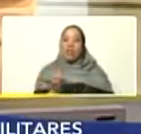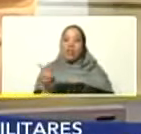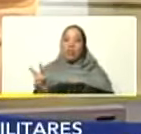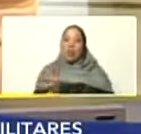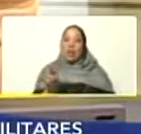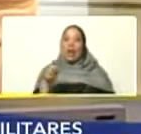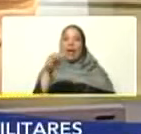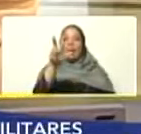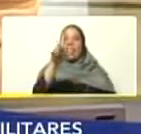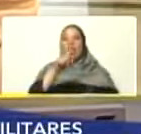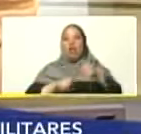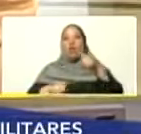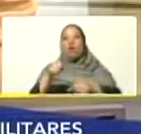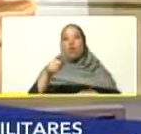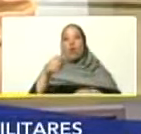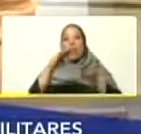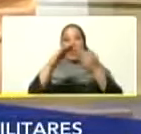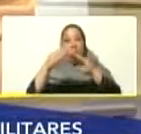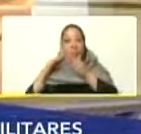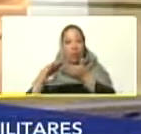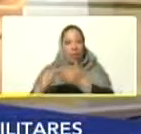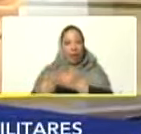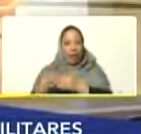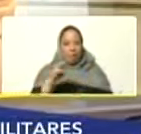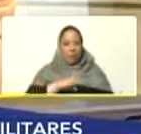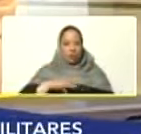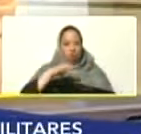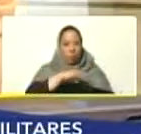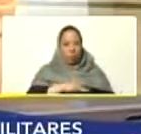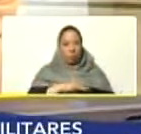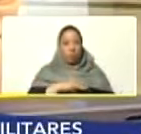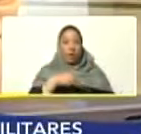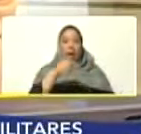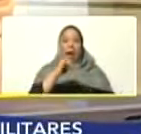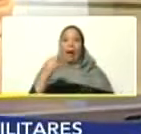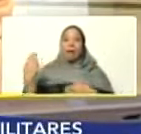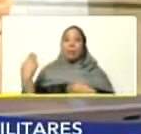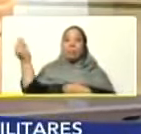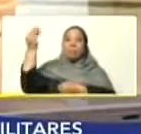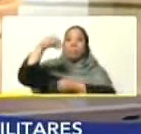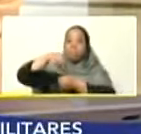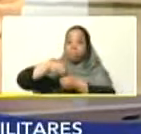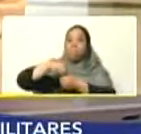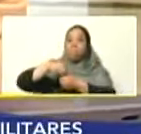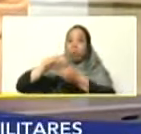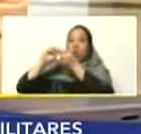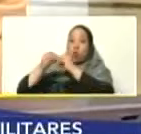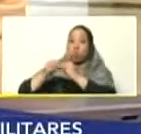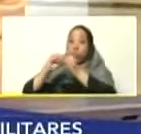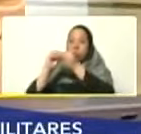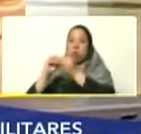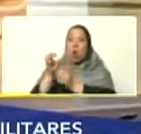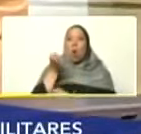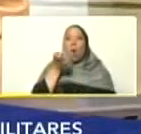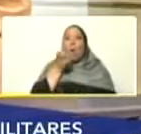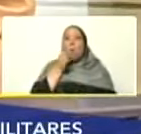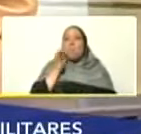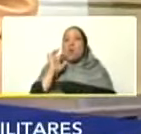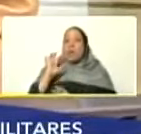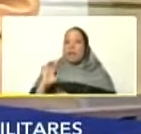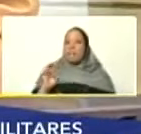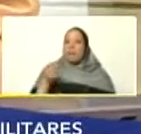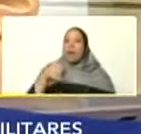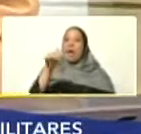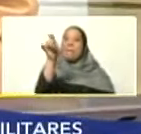esa distribución de las brigadas coordinadoras, nosotros podemos ver que ya tenemos una organización, por ejemplo, ¿cuántos directores